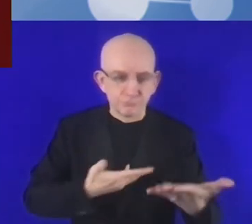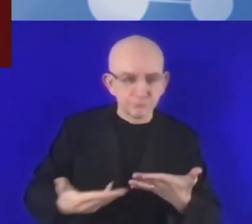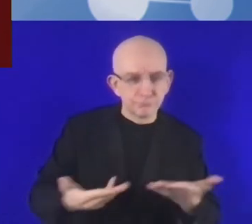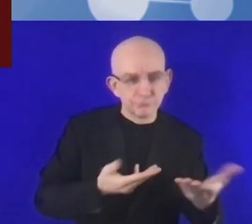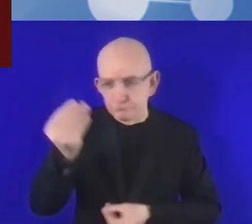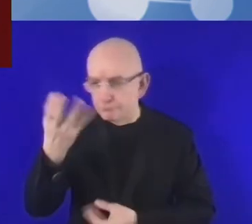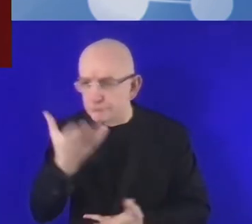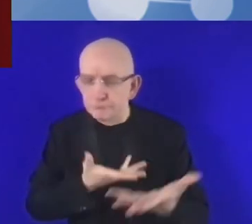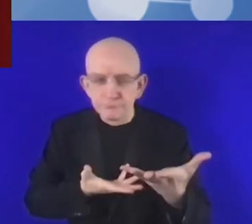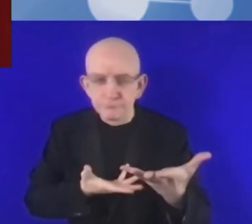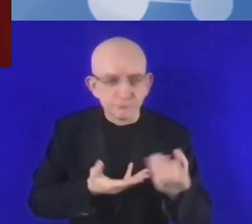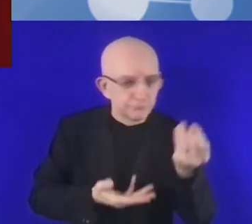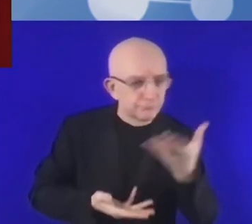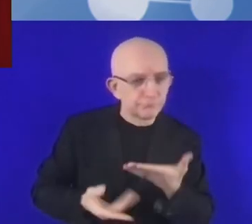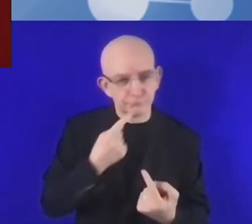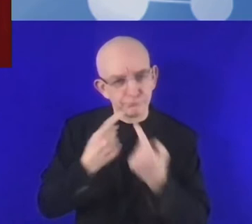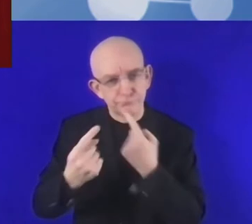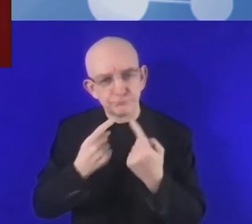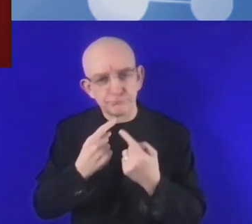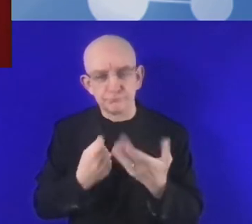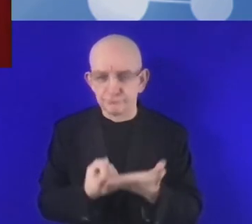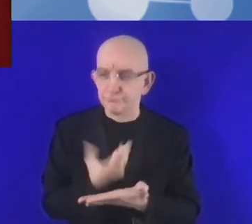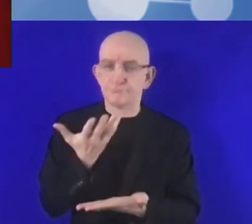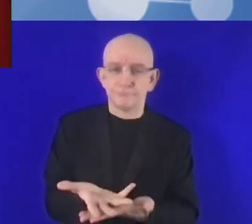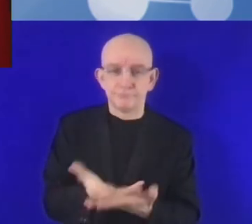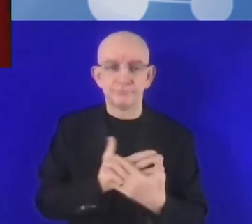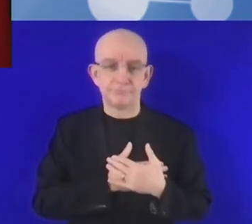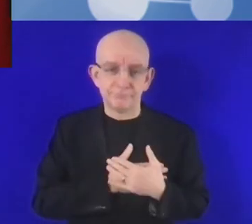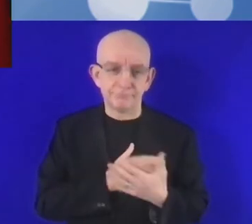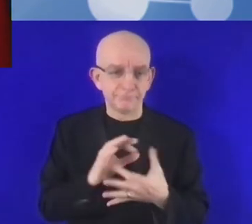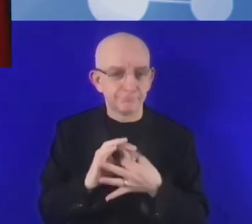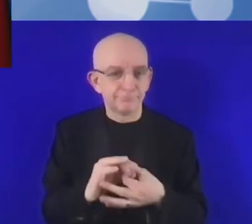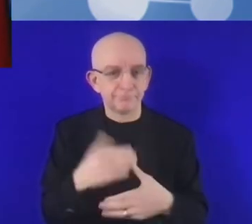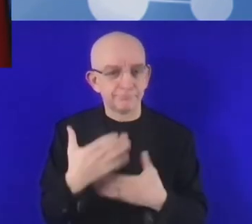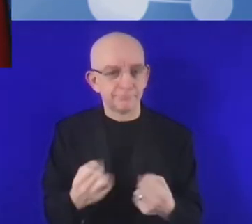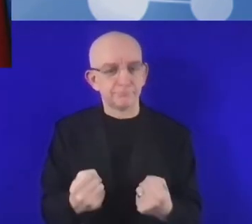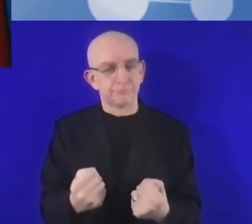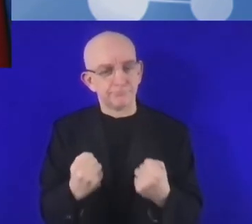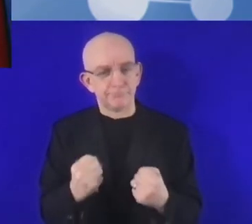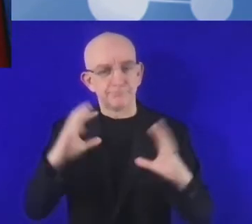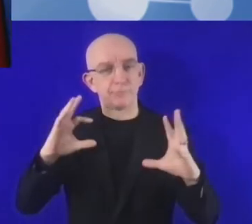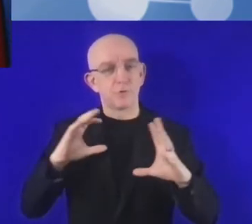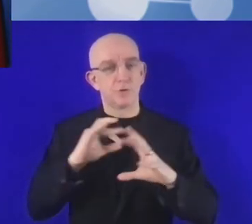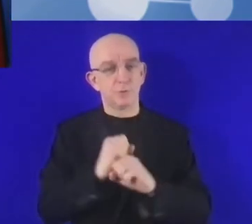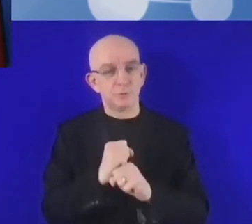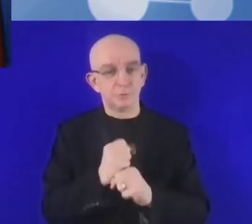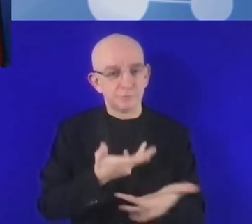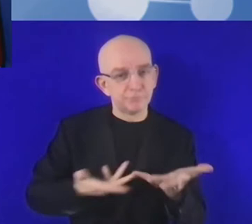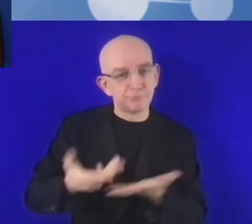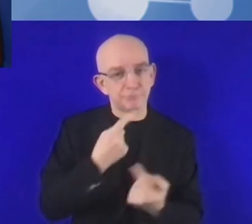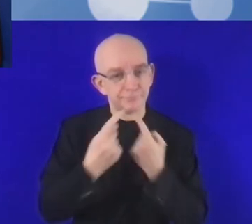Les deseo unos debates muy fructíferos, debates llenos de